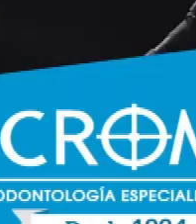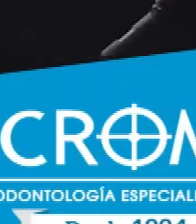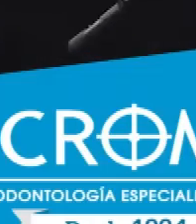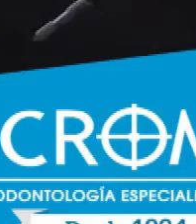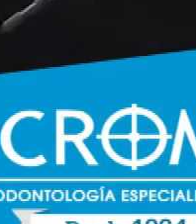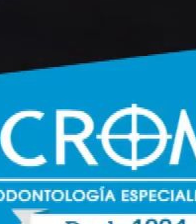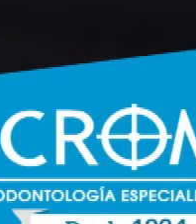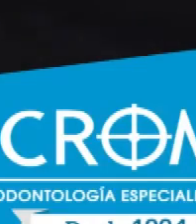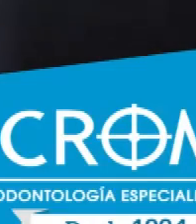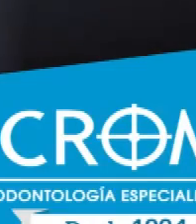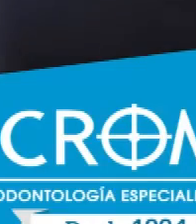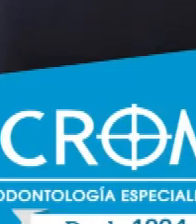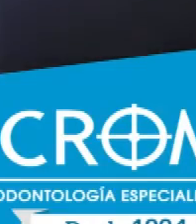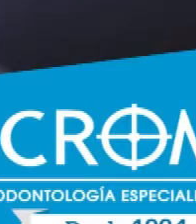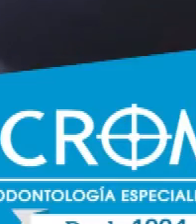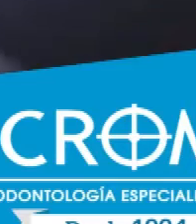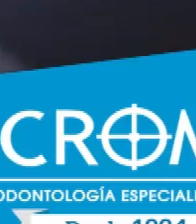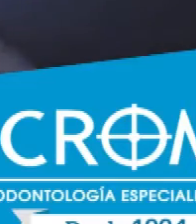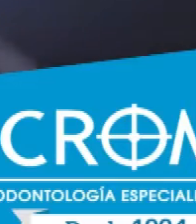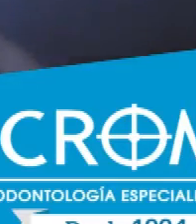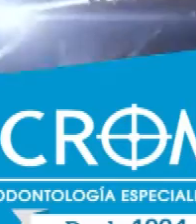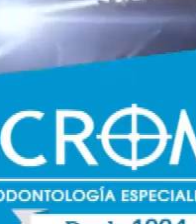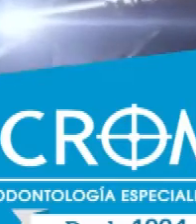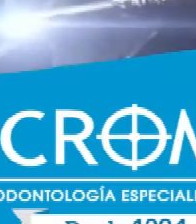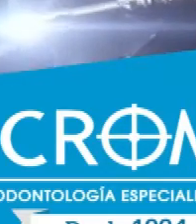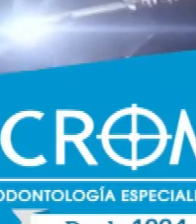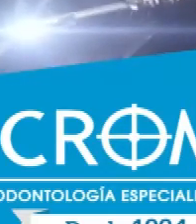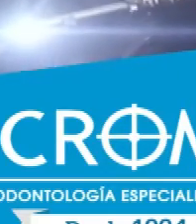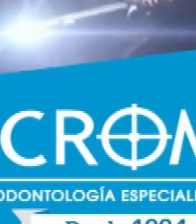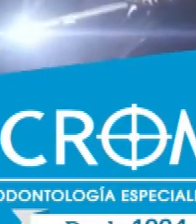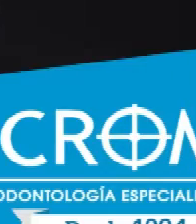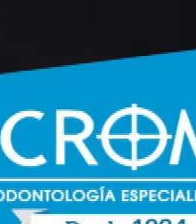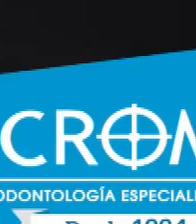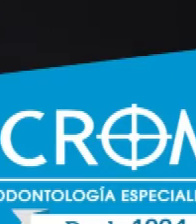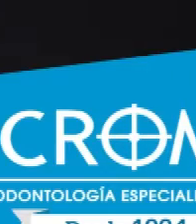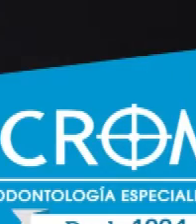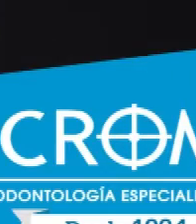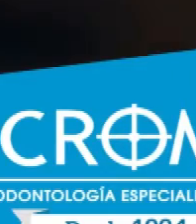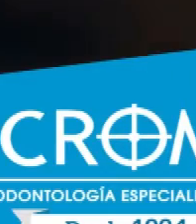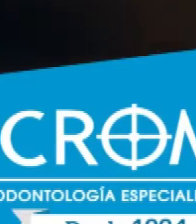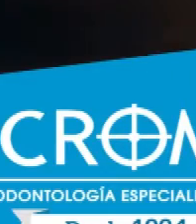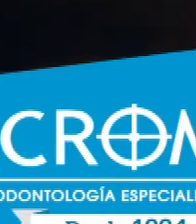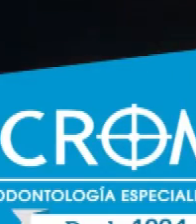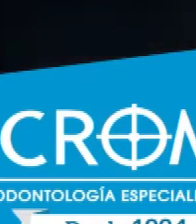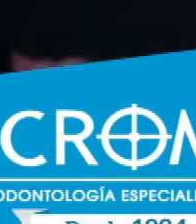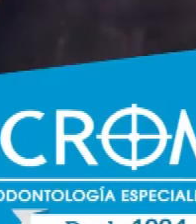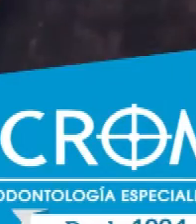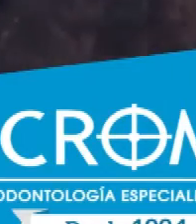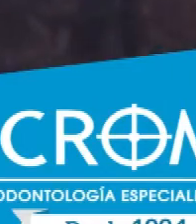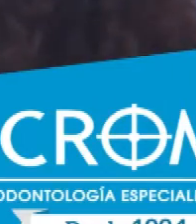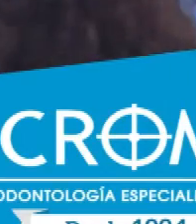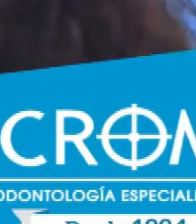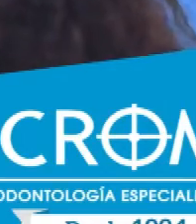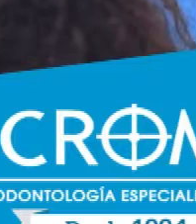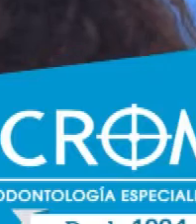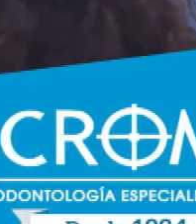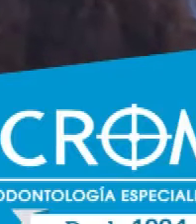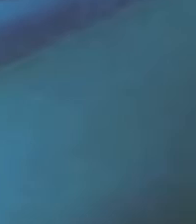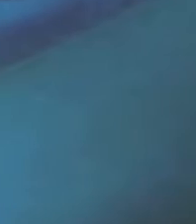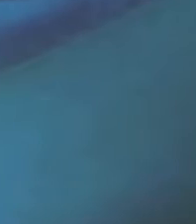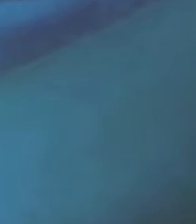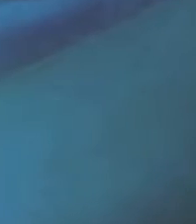Invisalign, ortodoncia invisible, resultados muy visibles, únicos certificados en Santander. Luce tu sonrisa, no tus brackets.